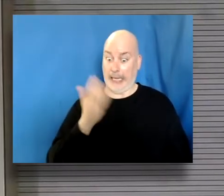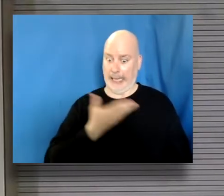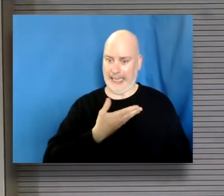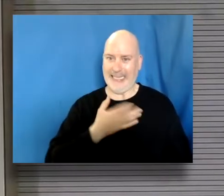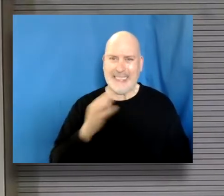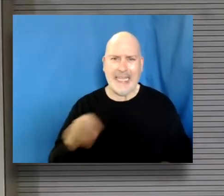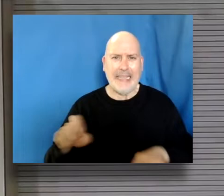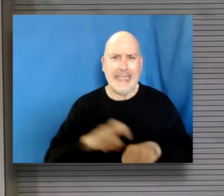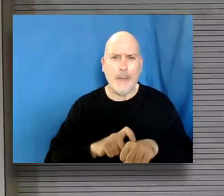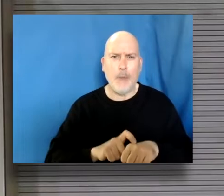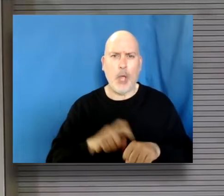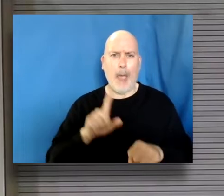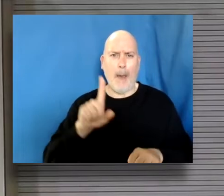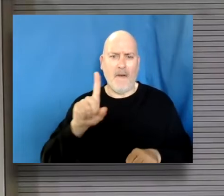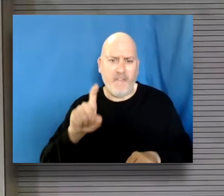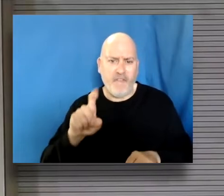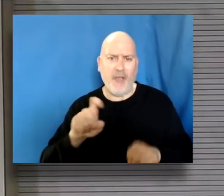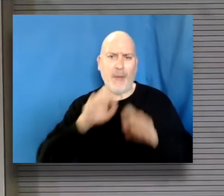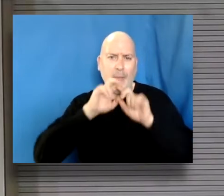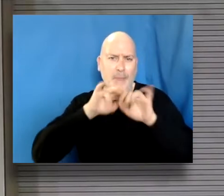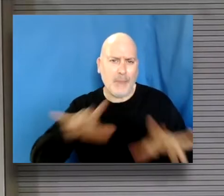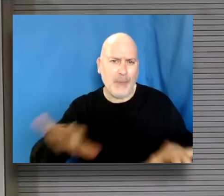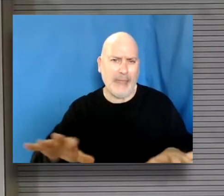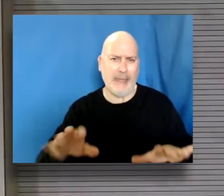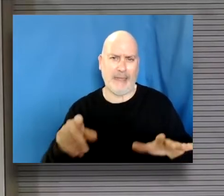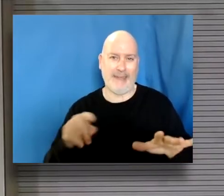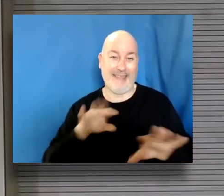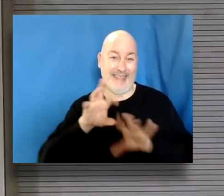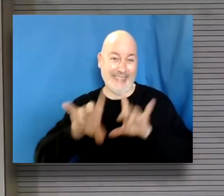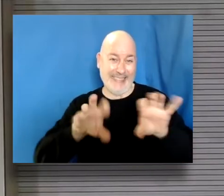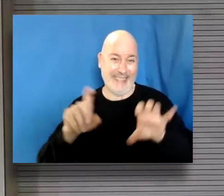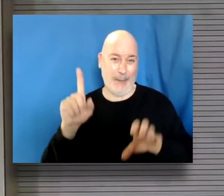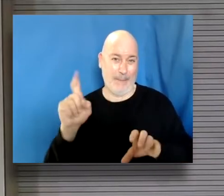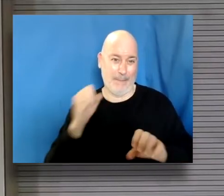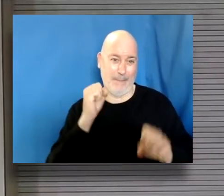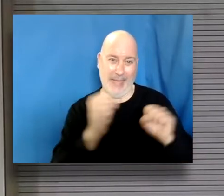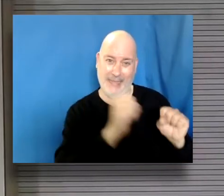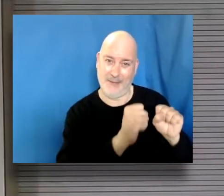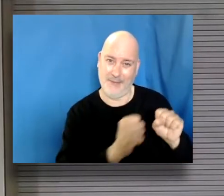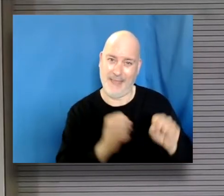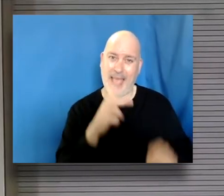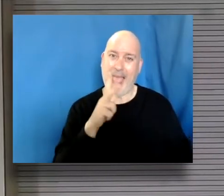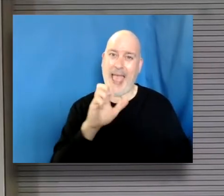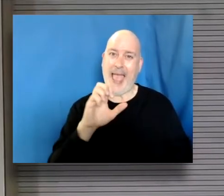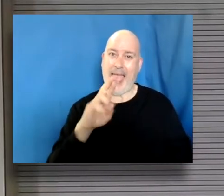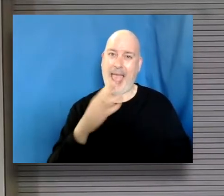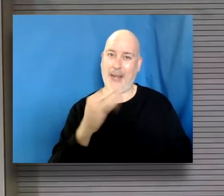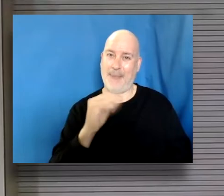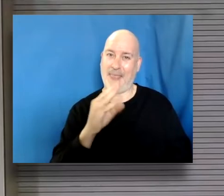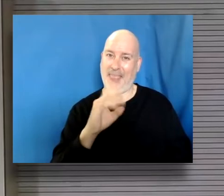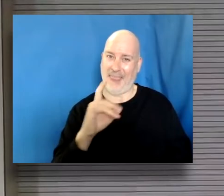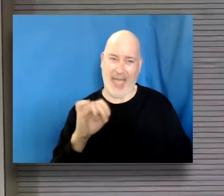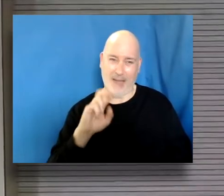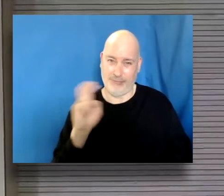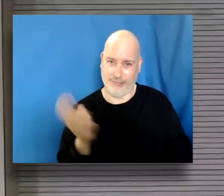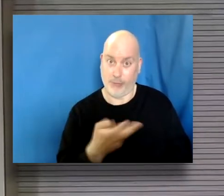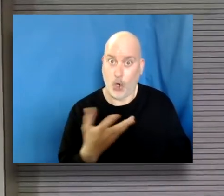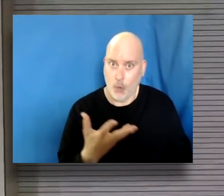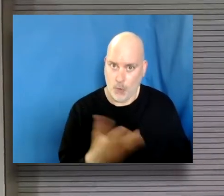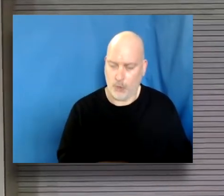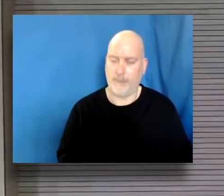tipo de pesticida o herbicida. ¿Valdrían las mismas indicaciones que comentabas antes? En este caso, en